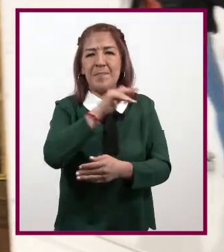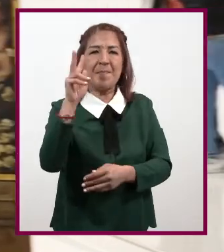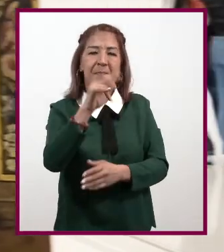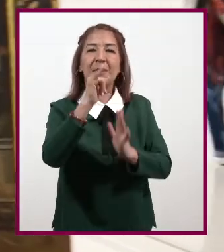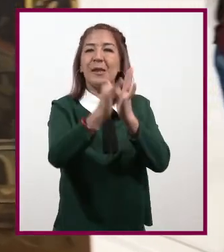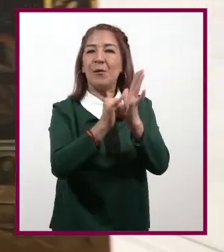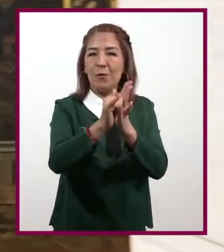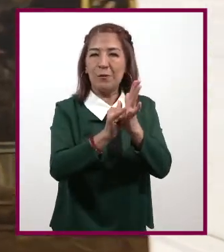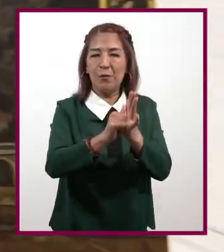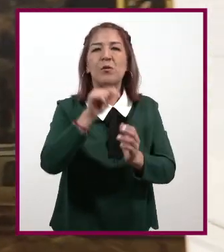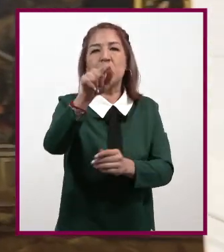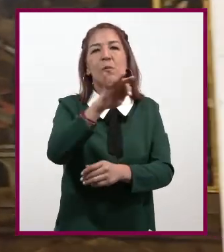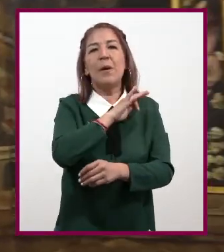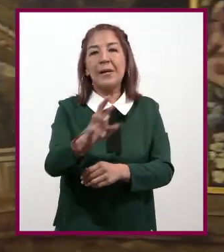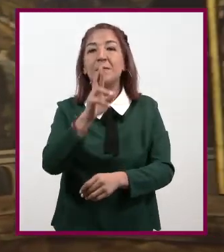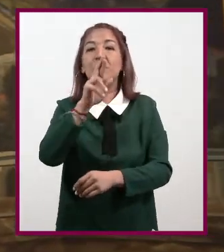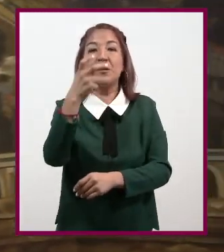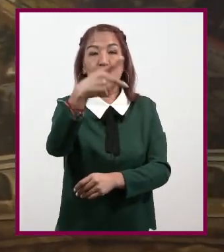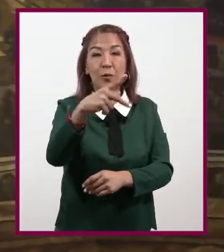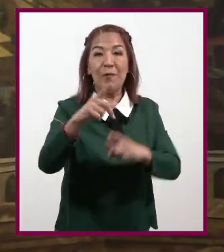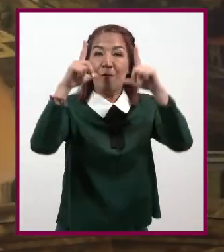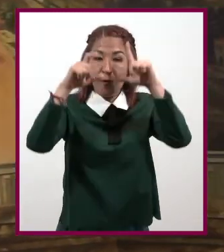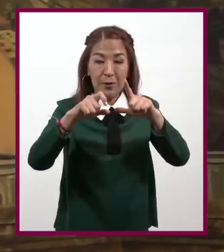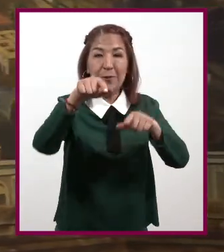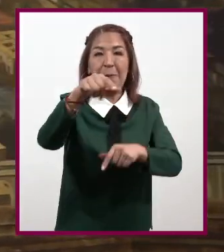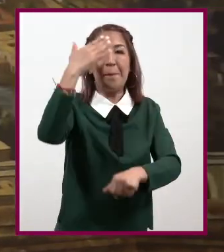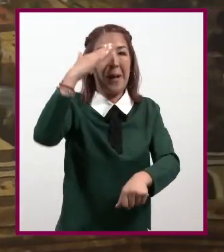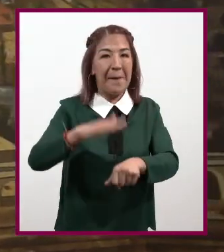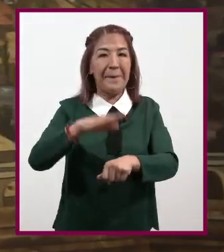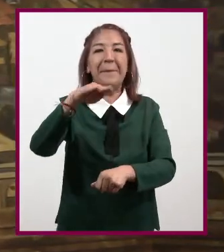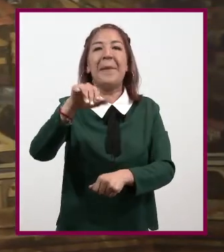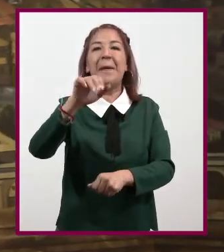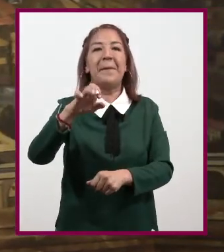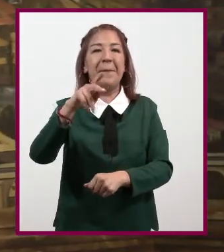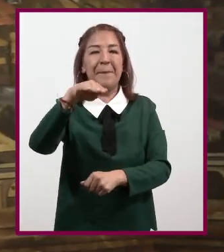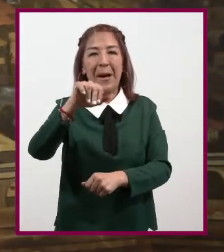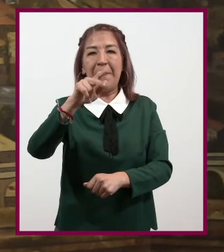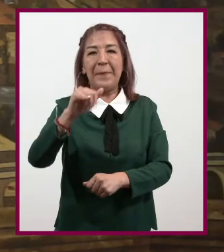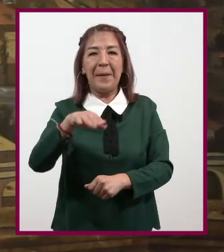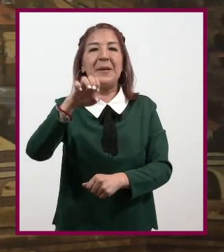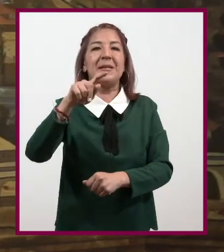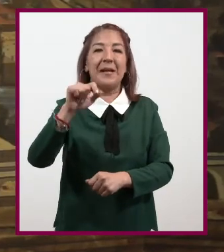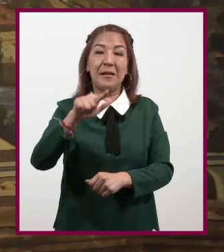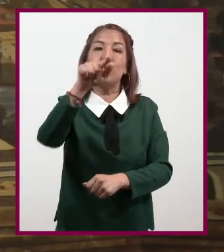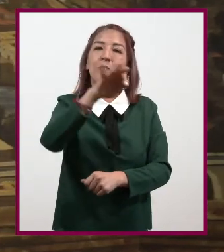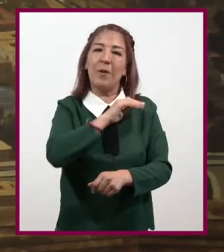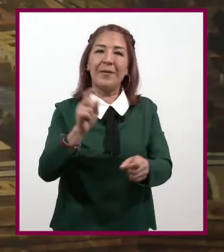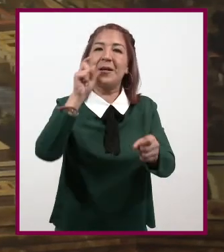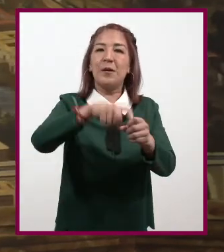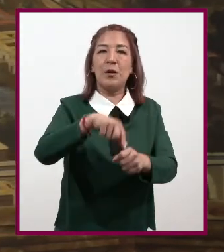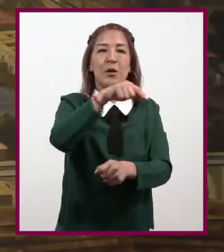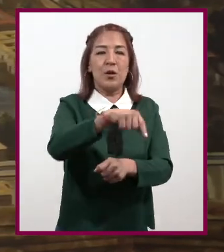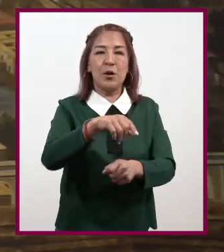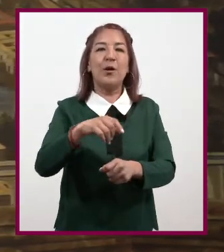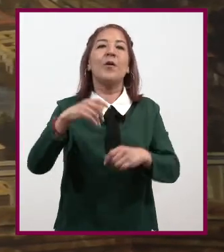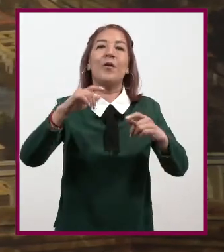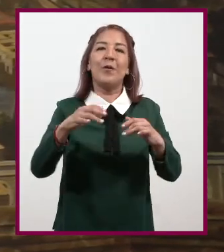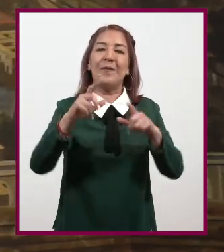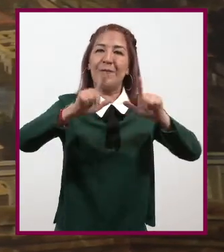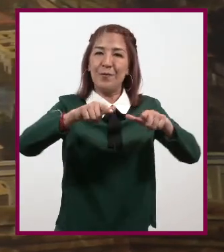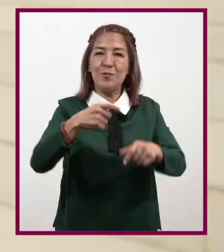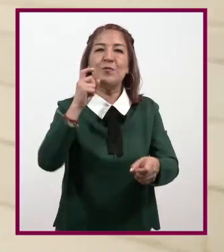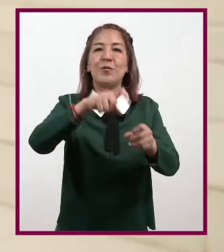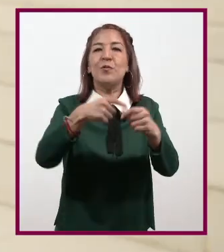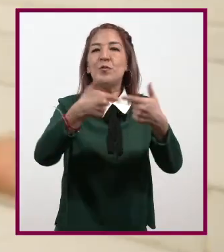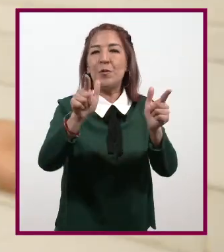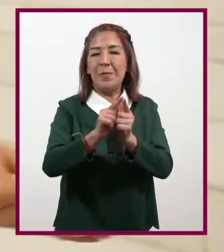YouTube. Compartan los resultados de sus mapas mentales, así como sus comentarios y reflexiones. Y no olviden unirse a la comunidad de Jóvenes en Casa en Facebook.